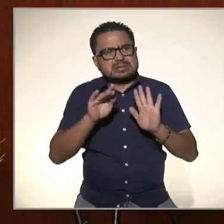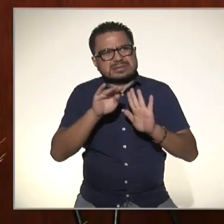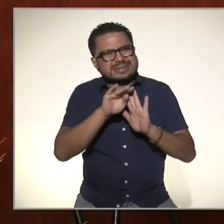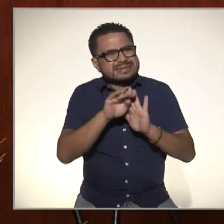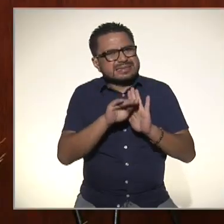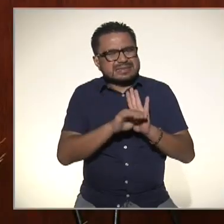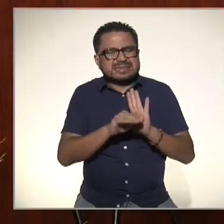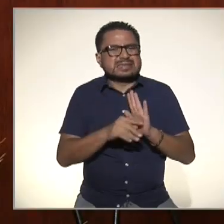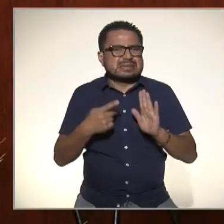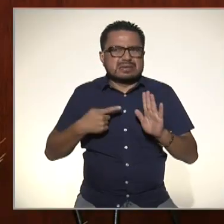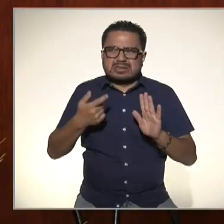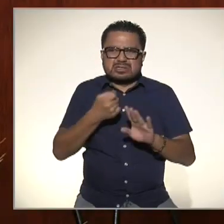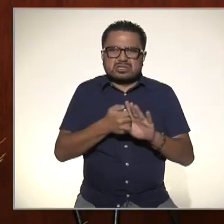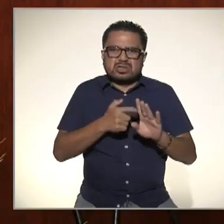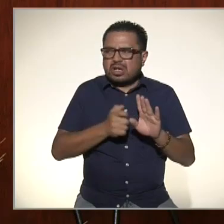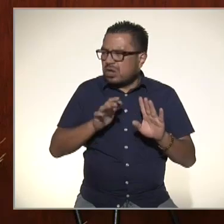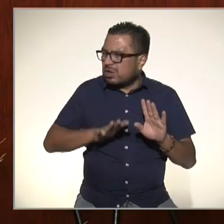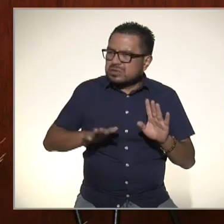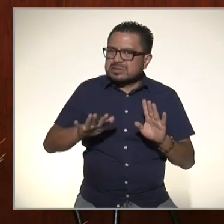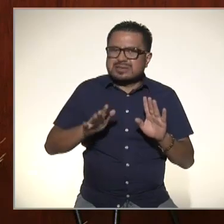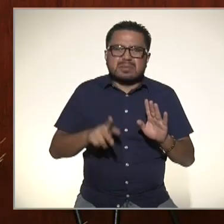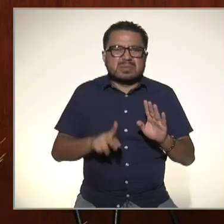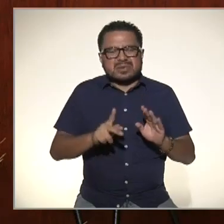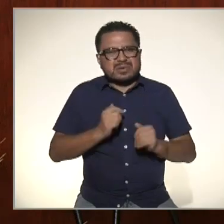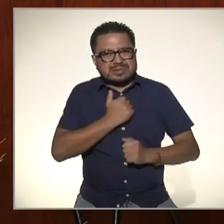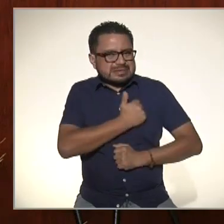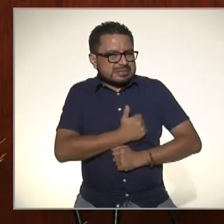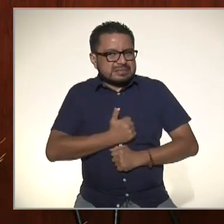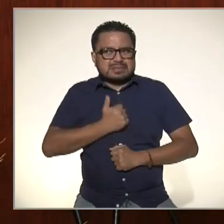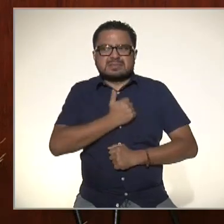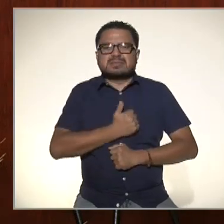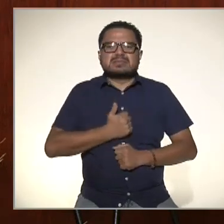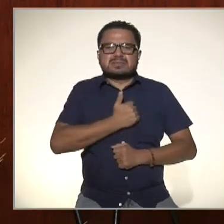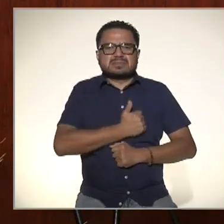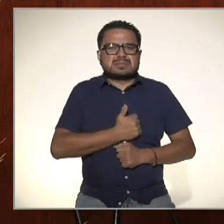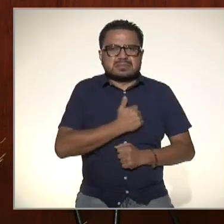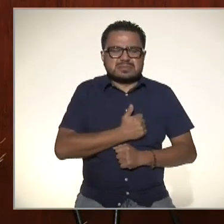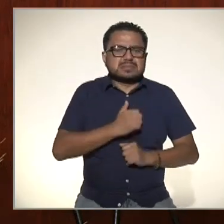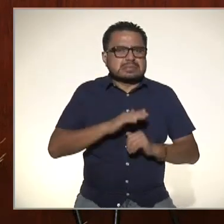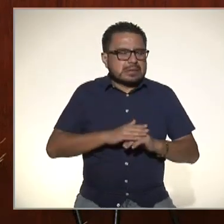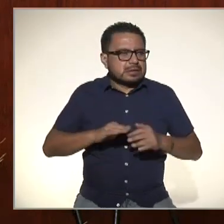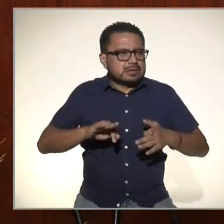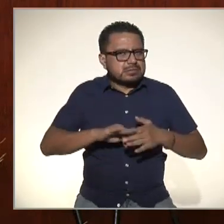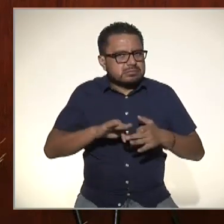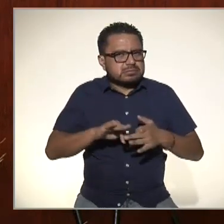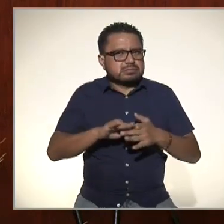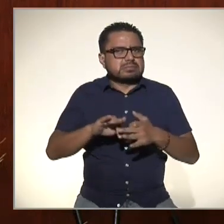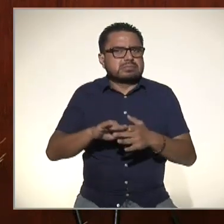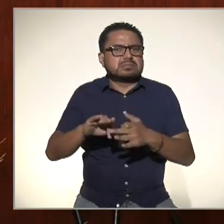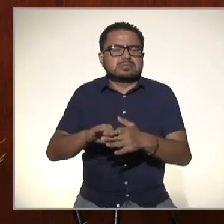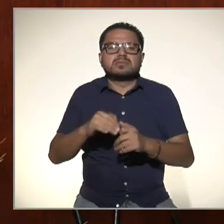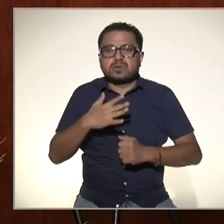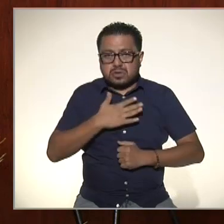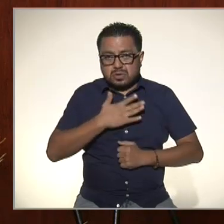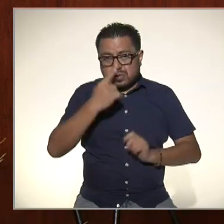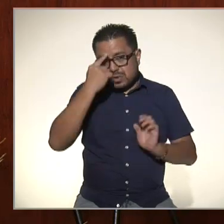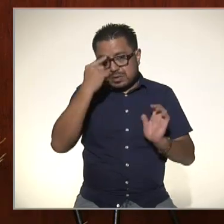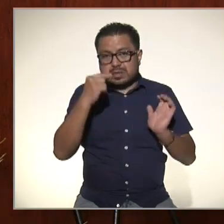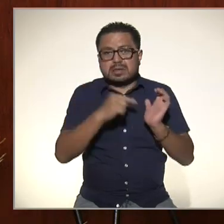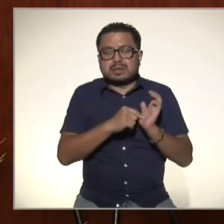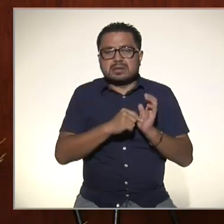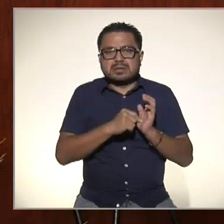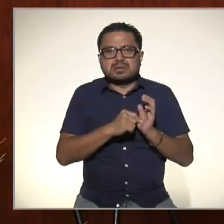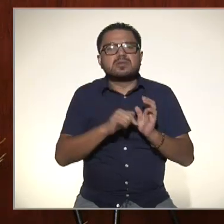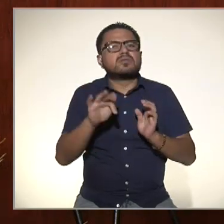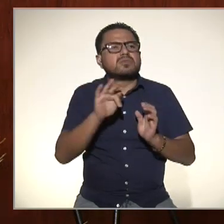álgidos de la sociedad, porque desafortunadamente es sumamente frecuente. Y yo creo que, ¿qué es lo